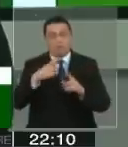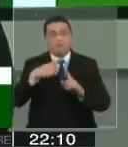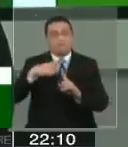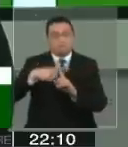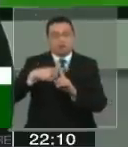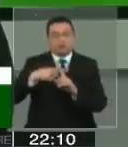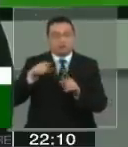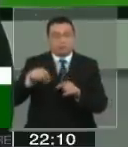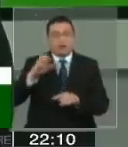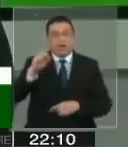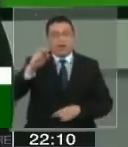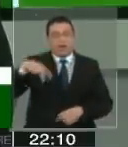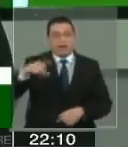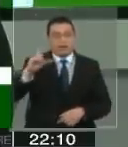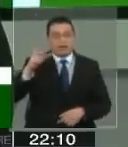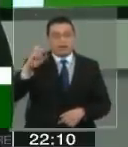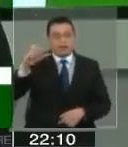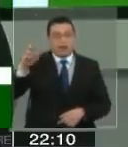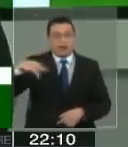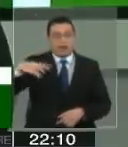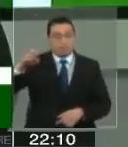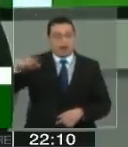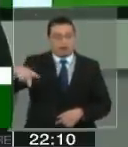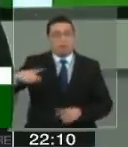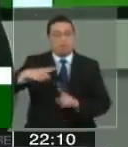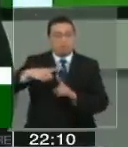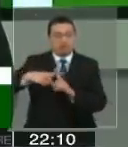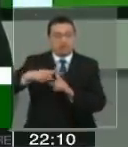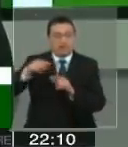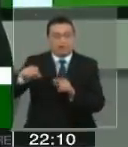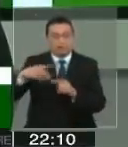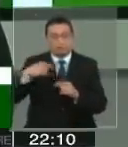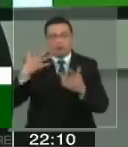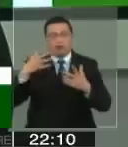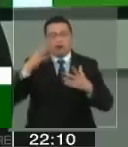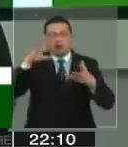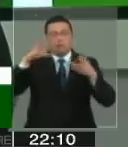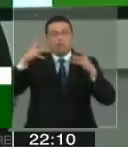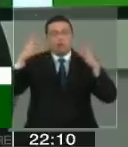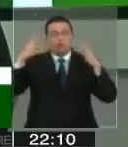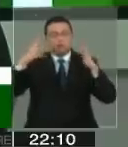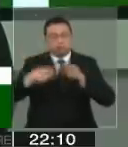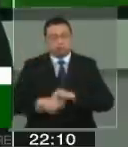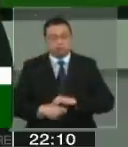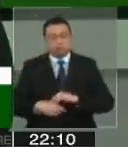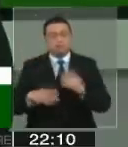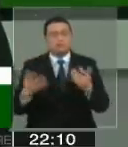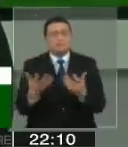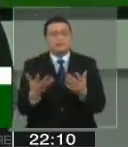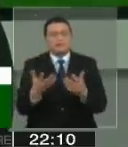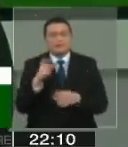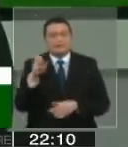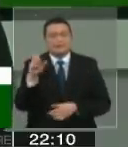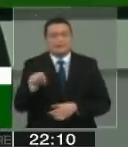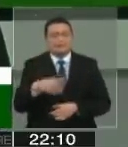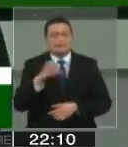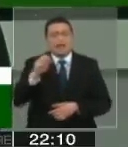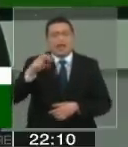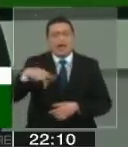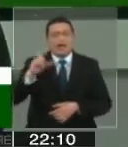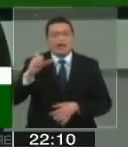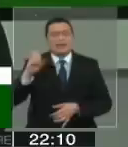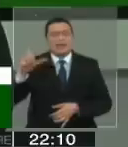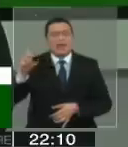positivo en el síndrome de Angelman? Bueno, se nos vino el mundo encima. ¿Qué es Angelman? ¿Qué